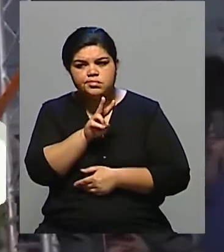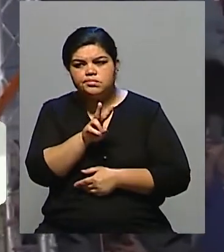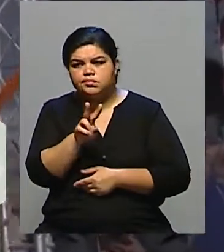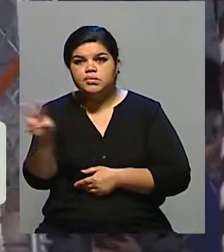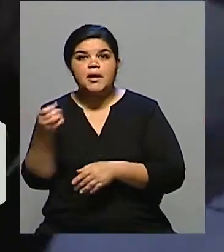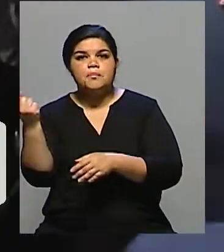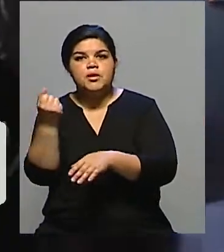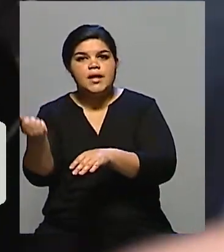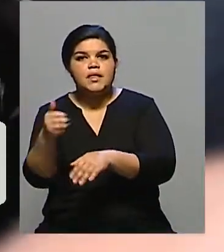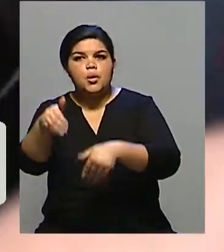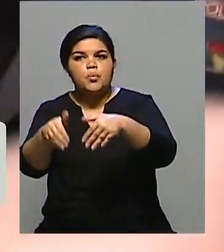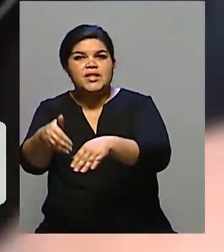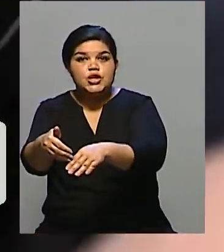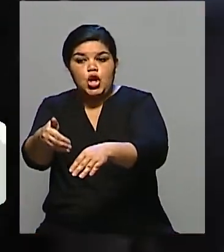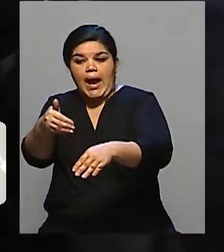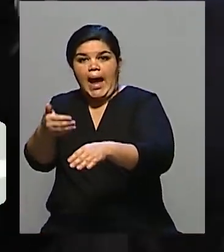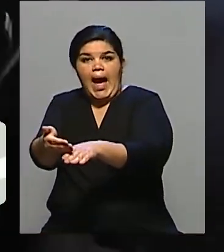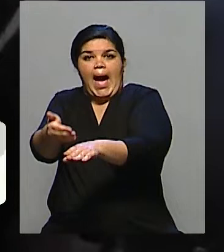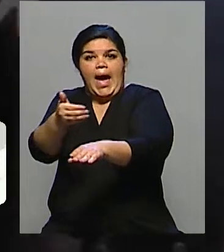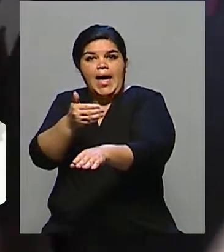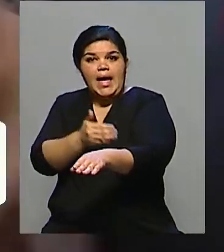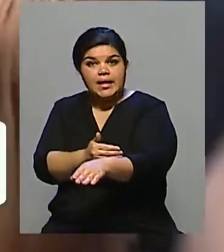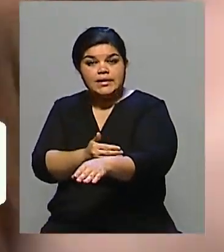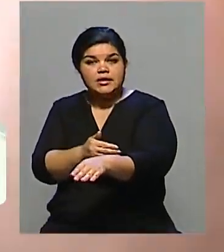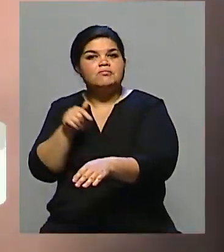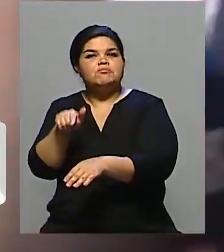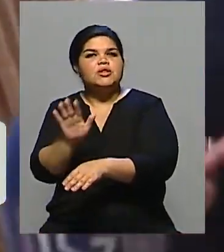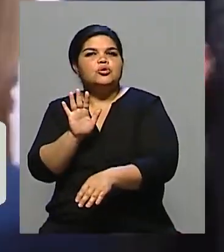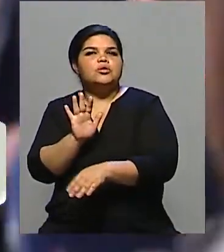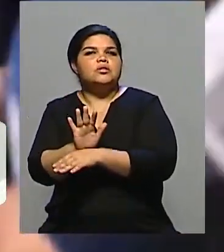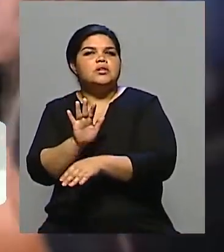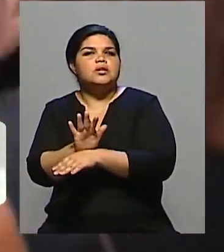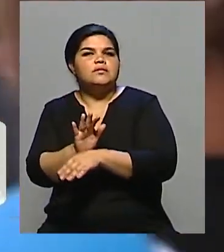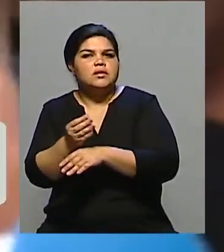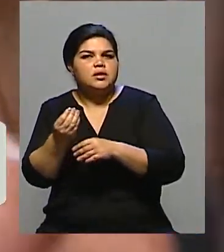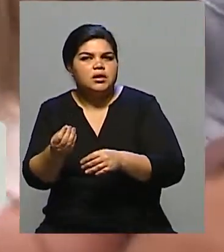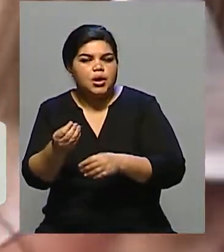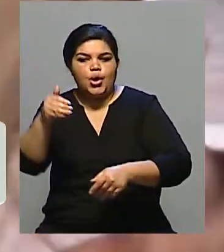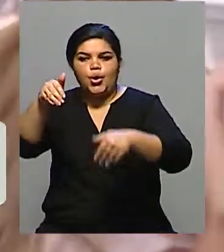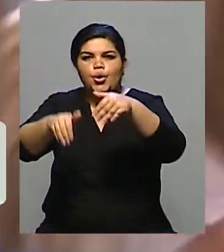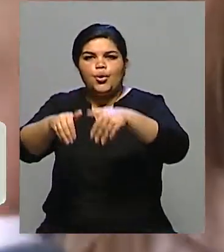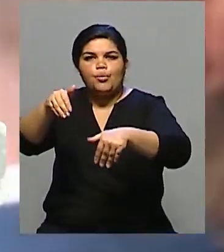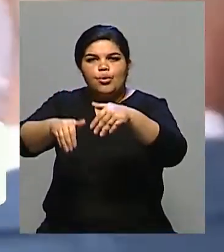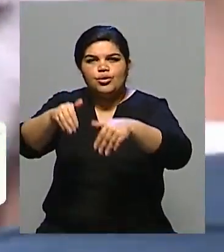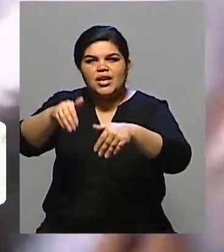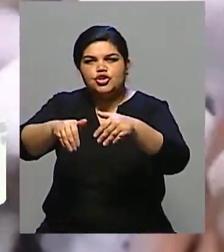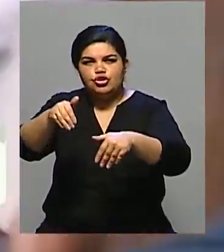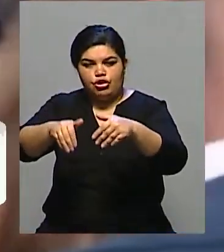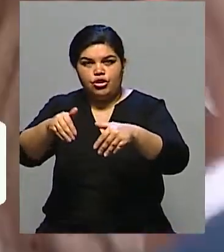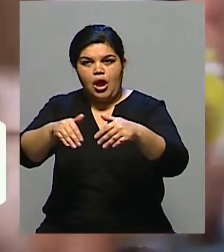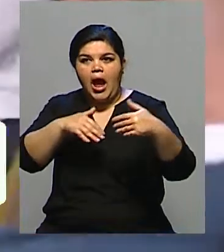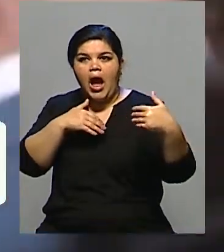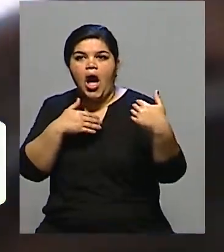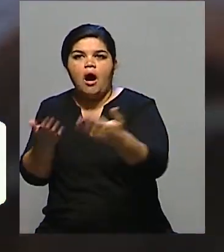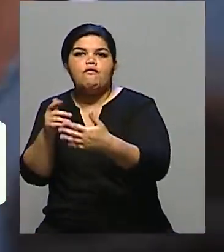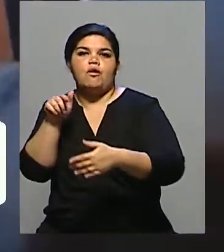las elecciones, hubiera sido prácticamente una votación masiva para Giorgia